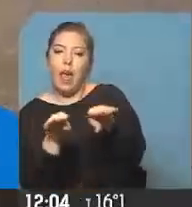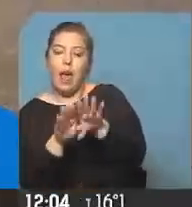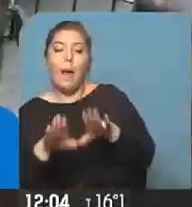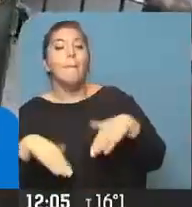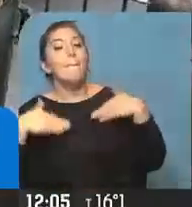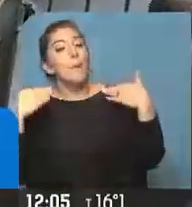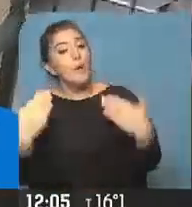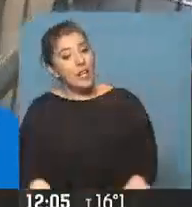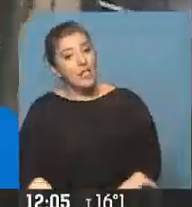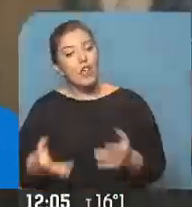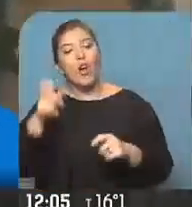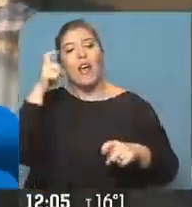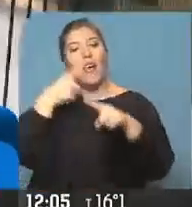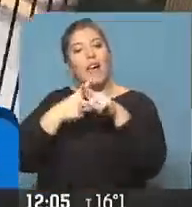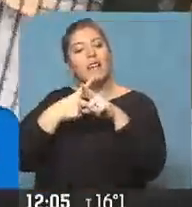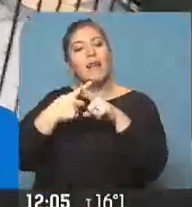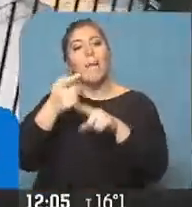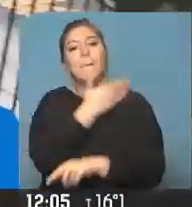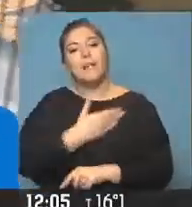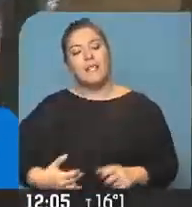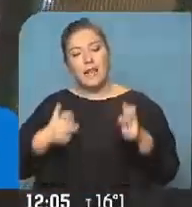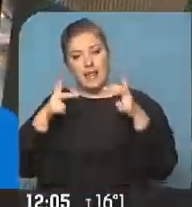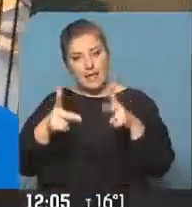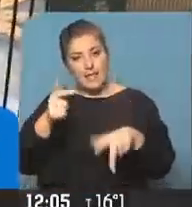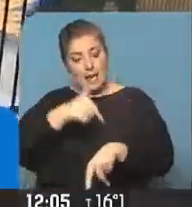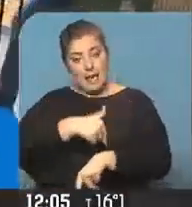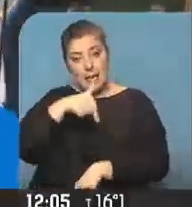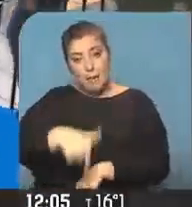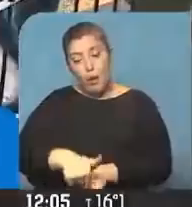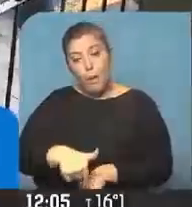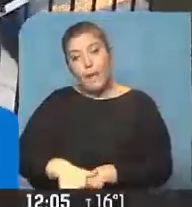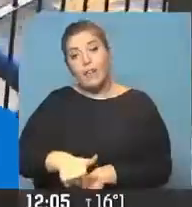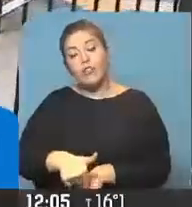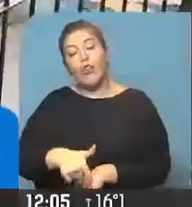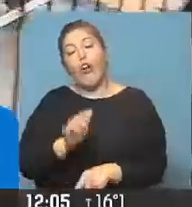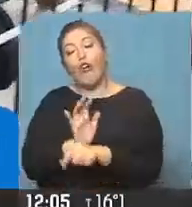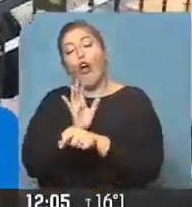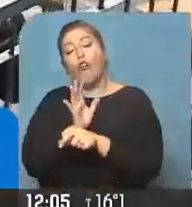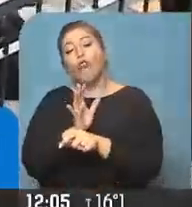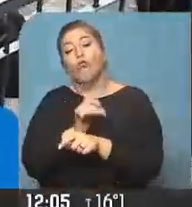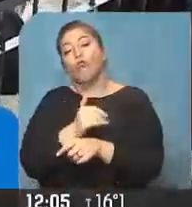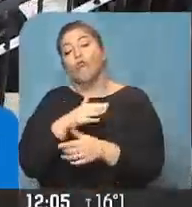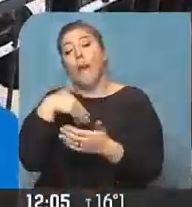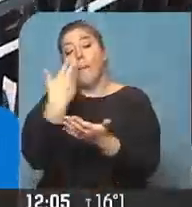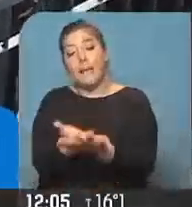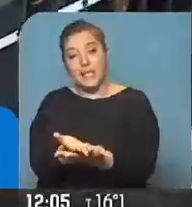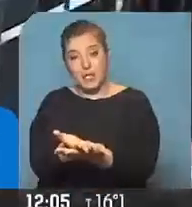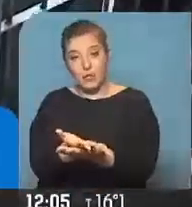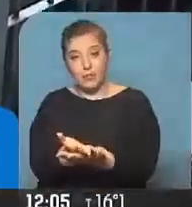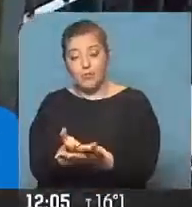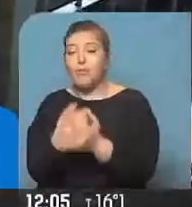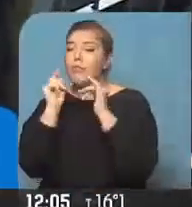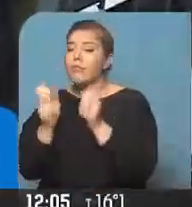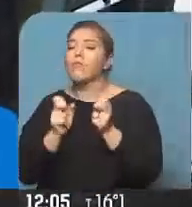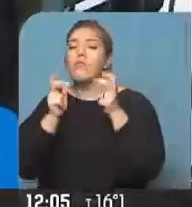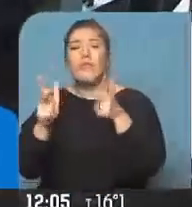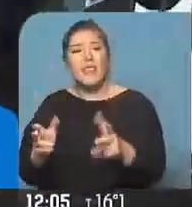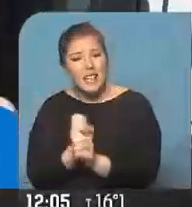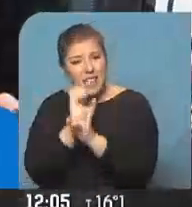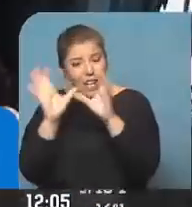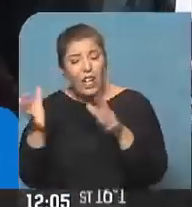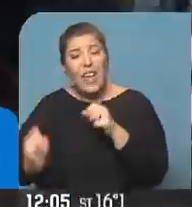esa forma, la expresidenta califica lo que está ocurriendo en este momento con su presentación. Aclara en la presentación que hasta que no